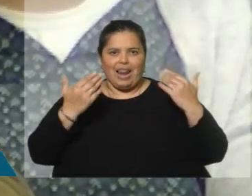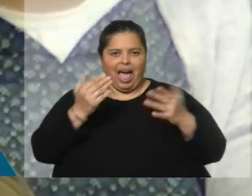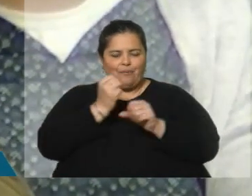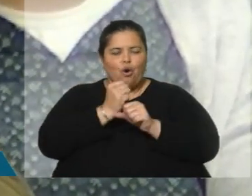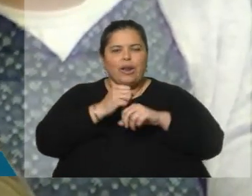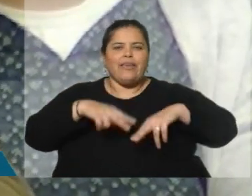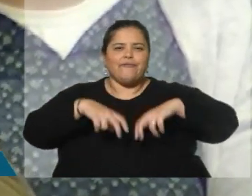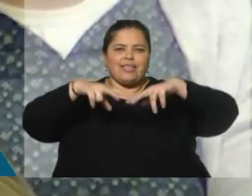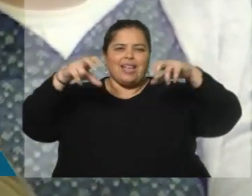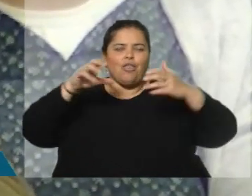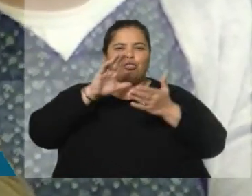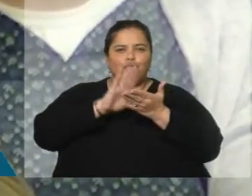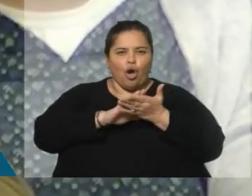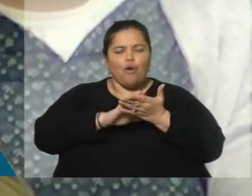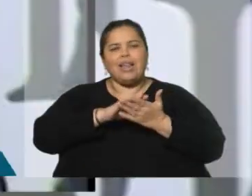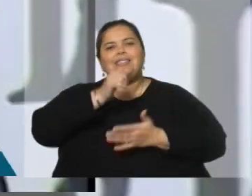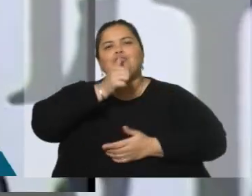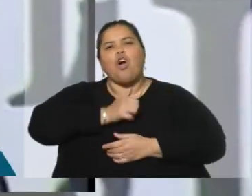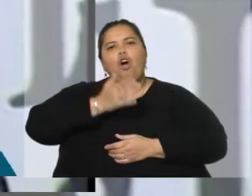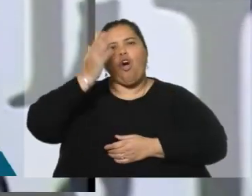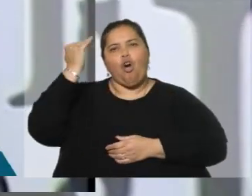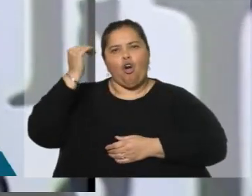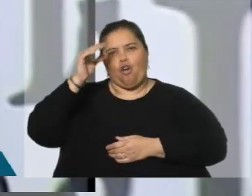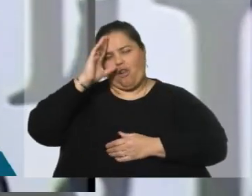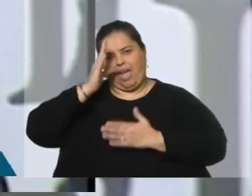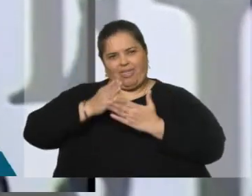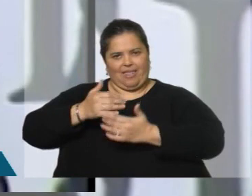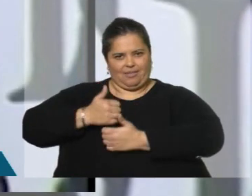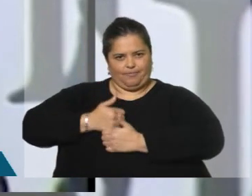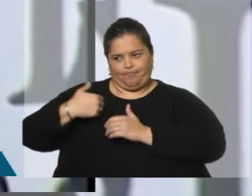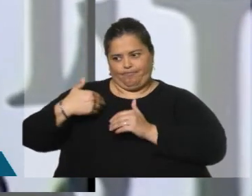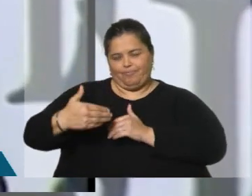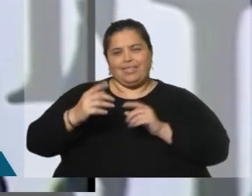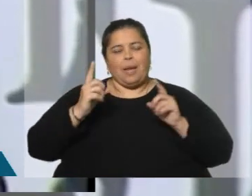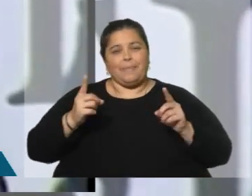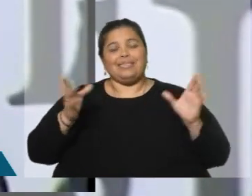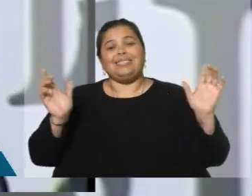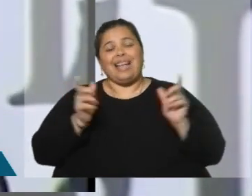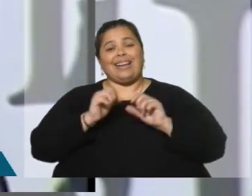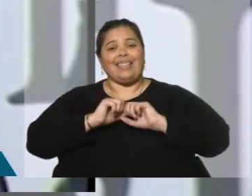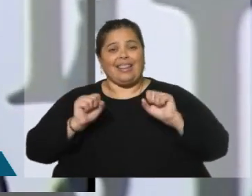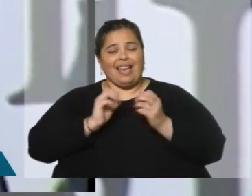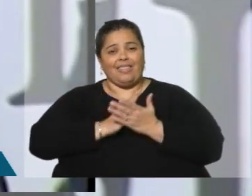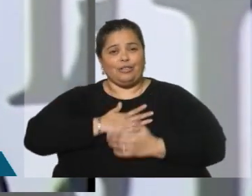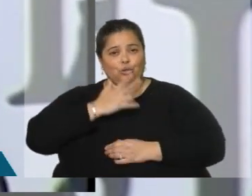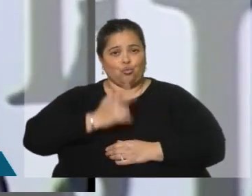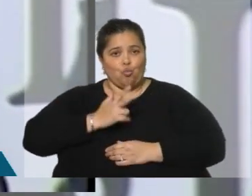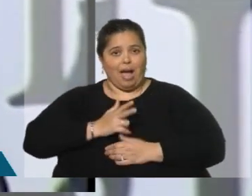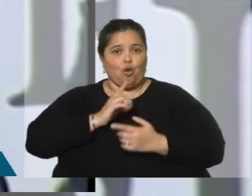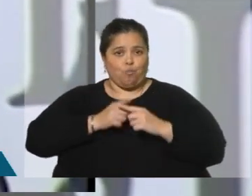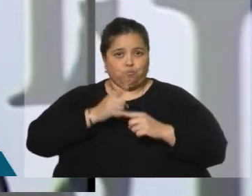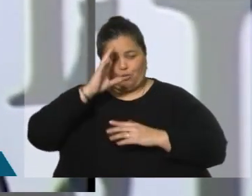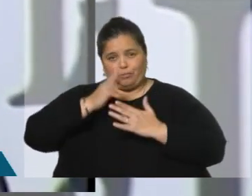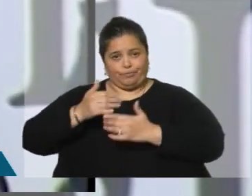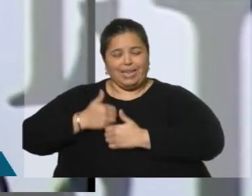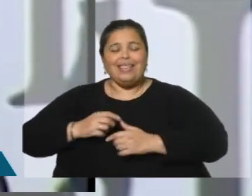investigadora la historia reciente de Uruguay conformando la secretaría de Derechos Humanos para el pasado reciente y coordinando el grupo